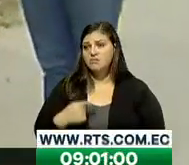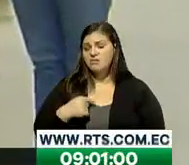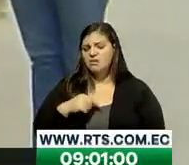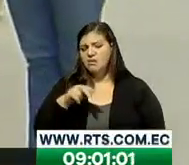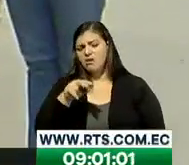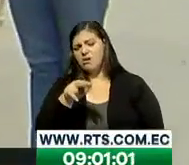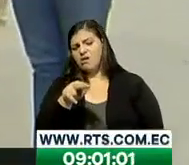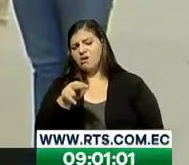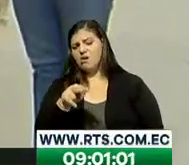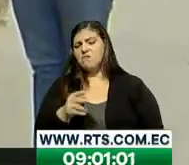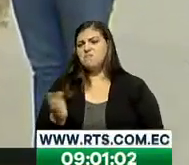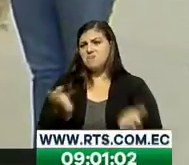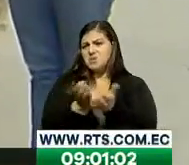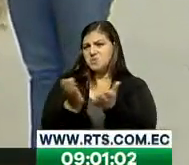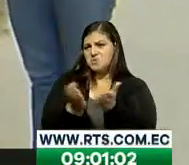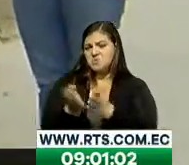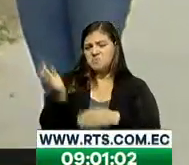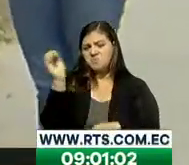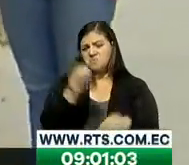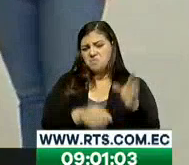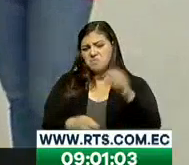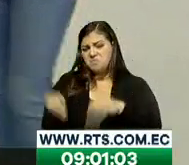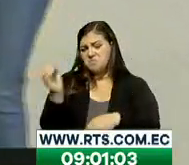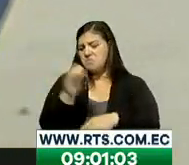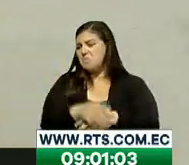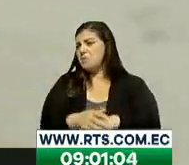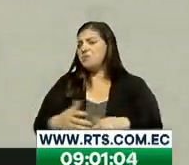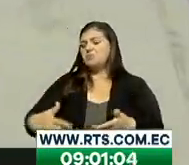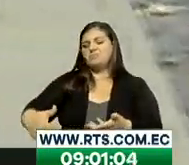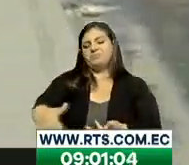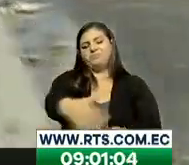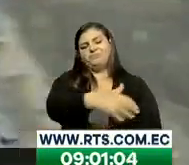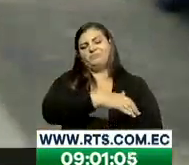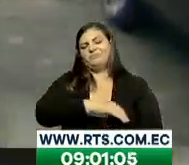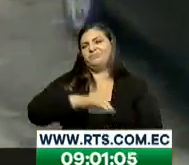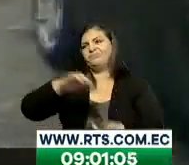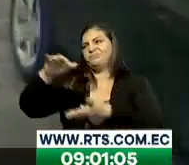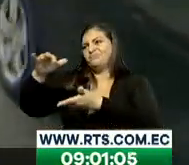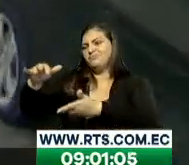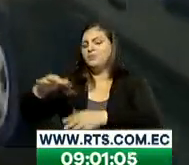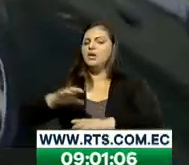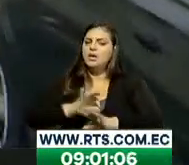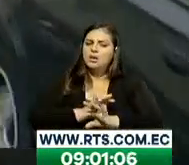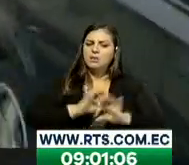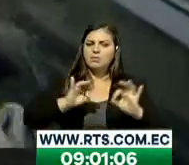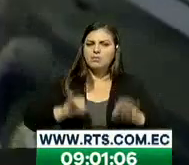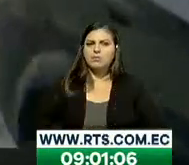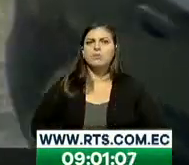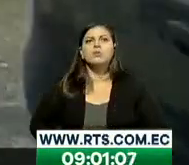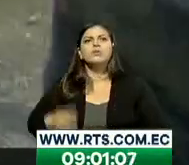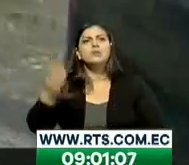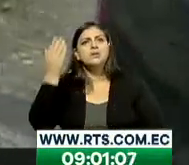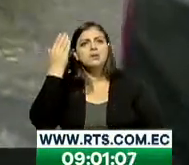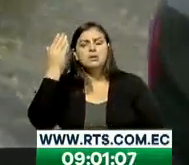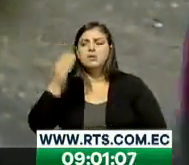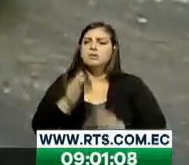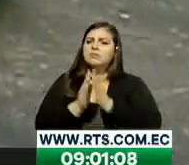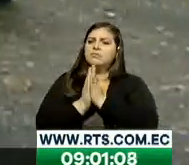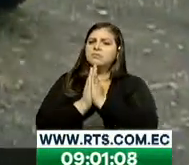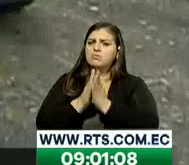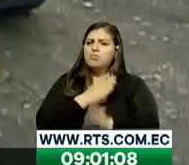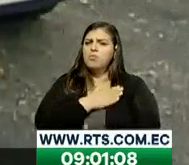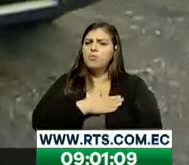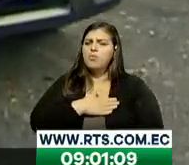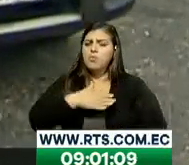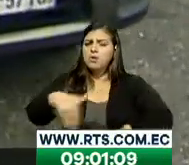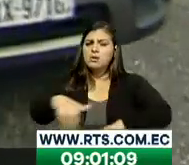En todo caso, le pedimos encarecidamente a nuestro señor alcalde que nos ayude con esta obra de esta vía que va a ser muy importante y sobre todo con el